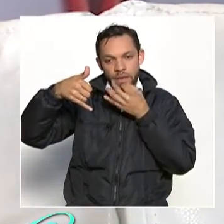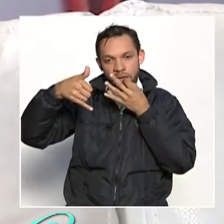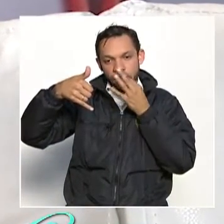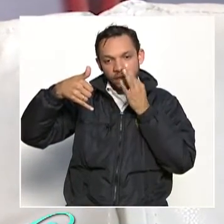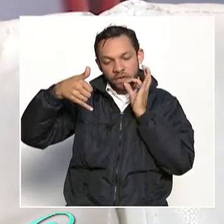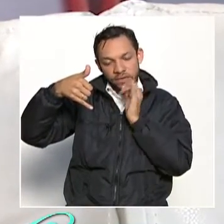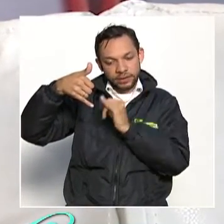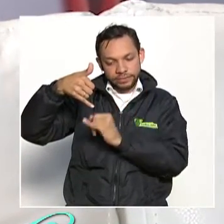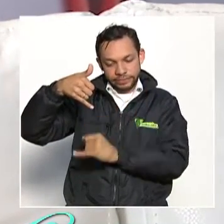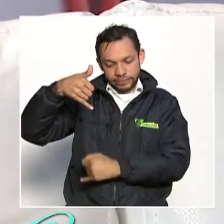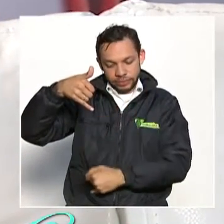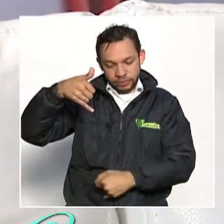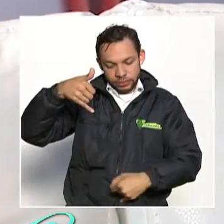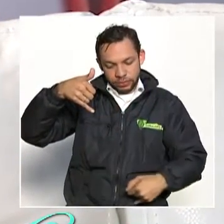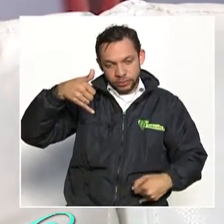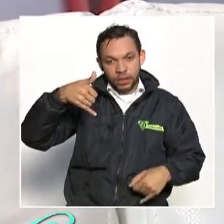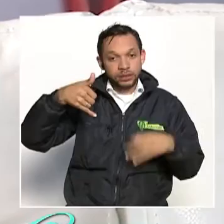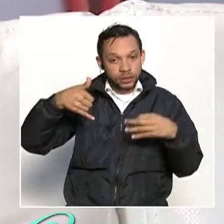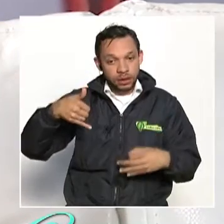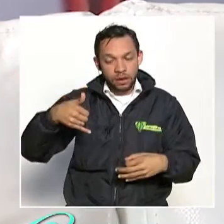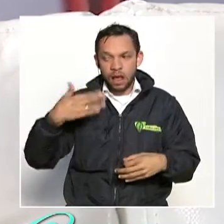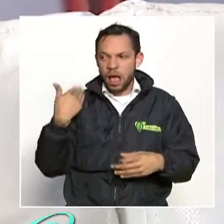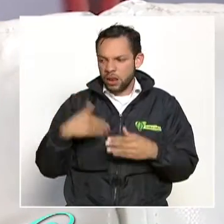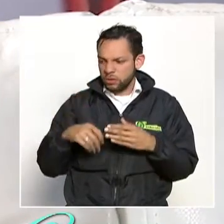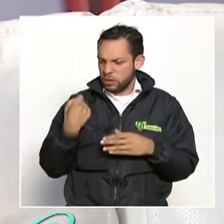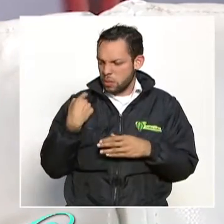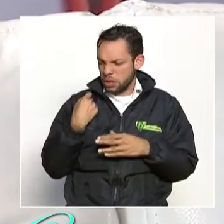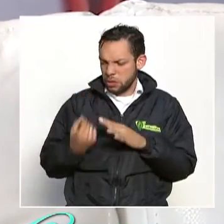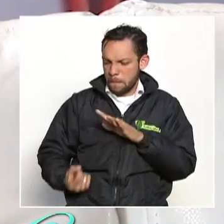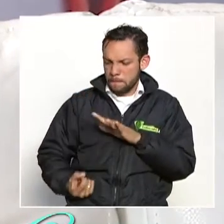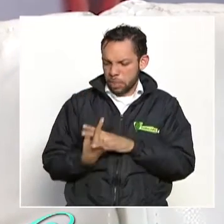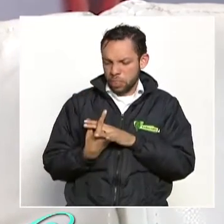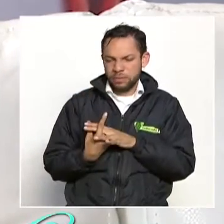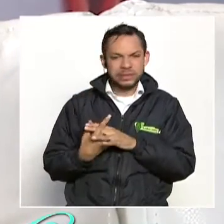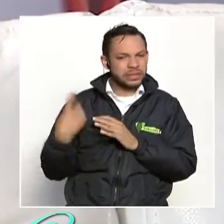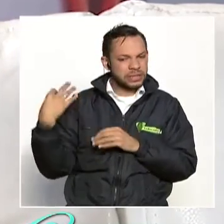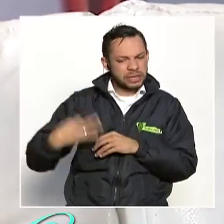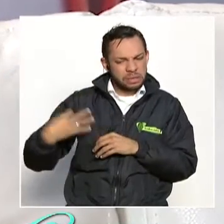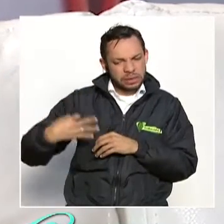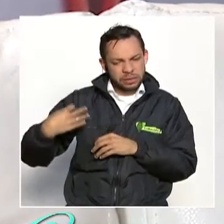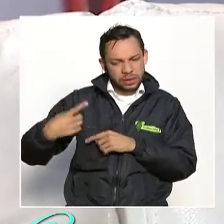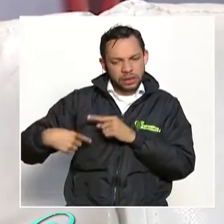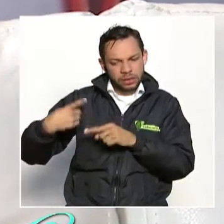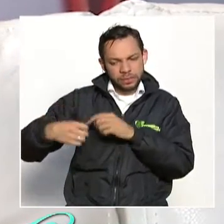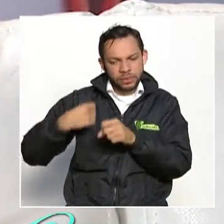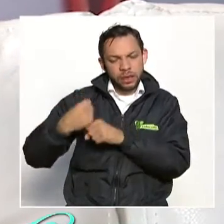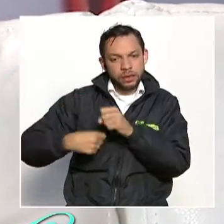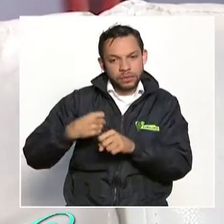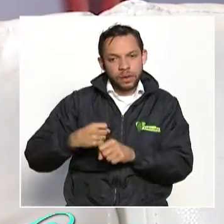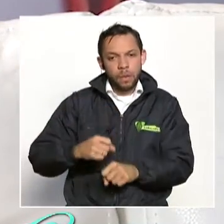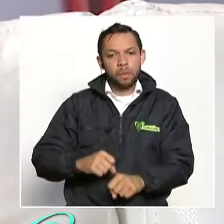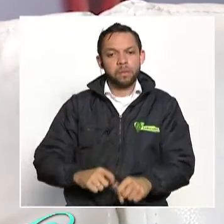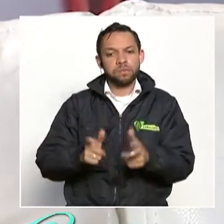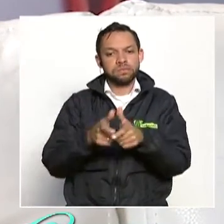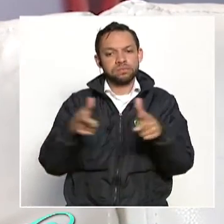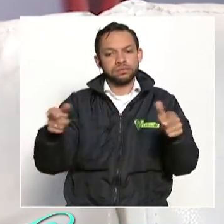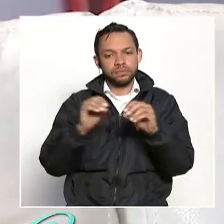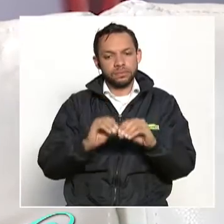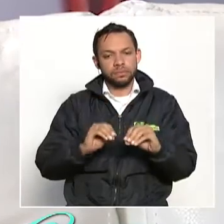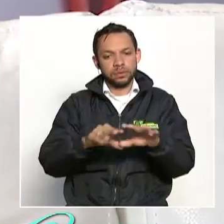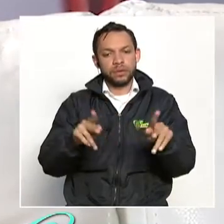el enema. O sea, los enemas no son algo nuevo, han estado siempre ahí y cada vez cobran más